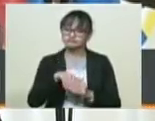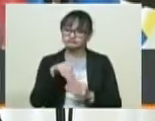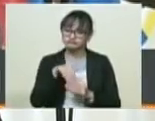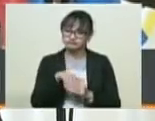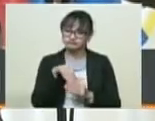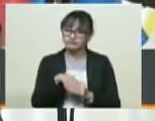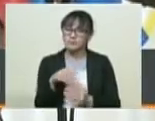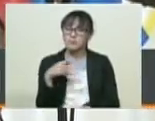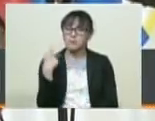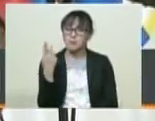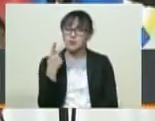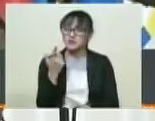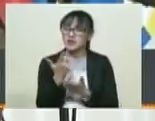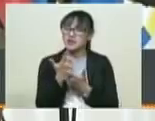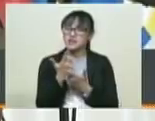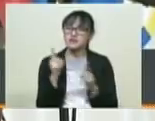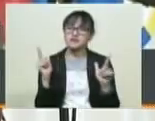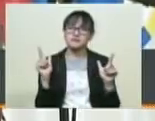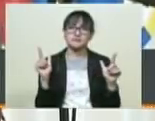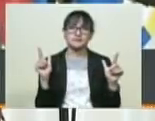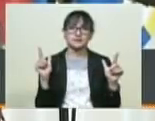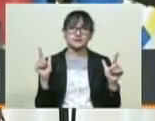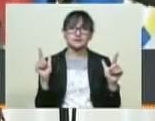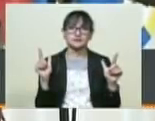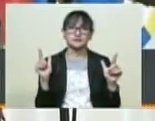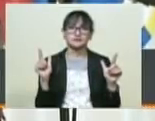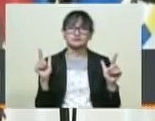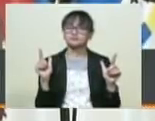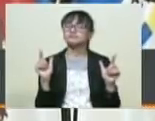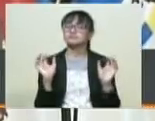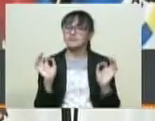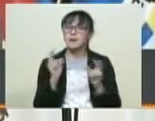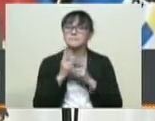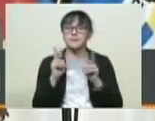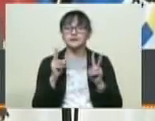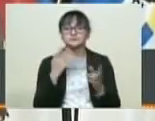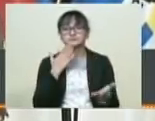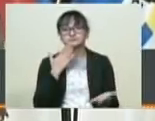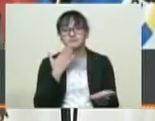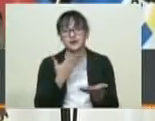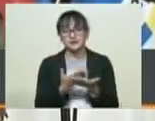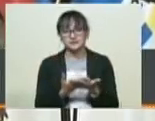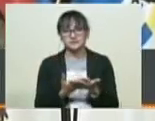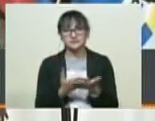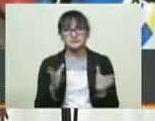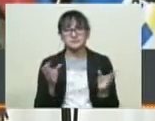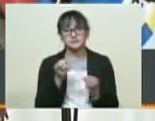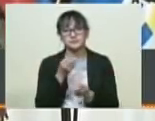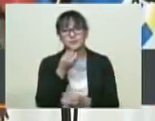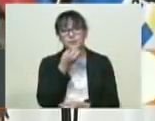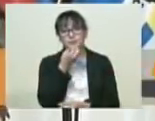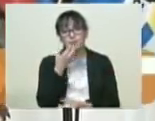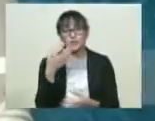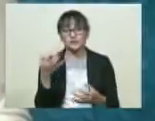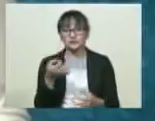político libre, soberano y en paz. Muchas gracias y muy buenas tardes.